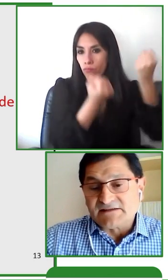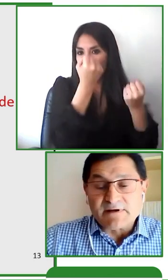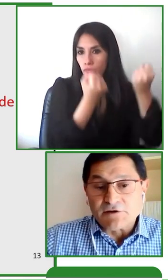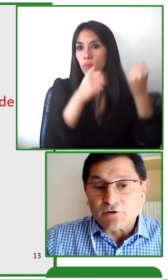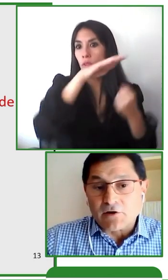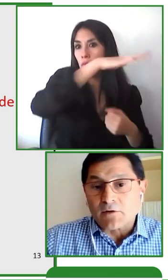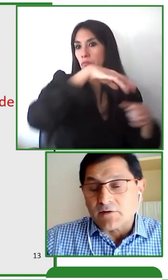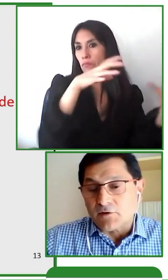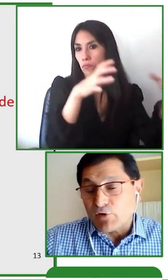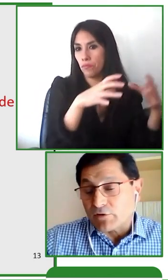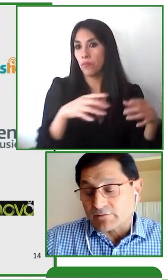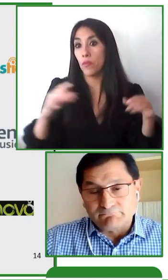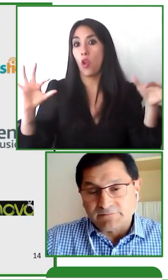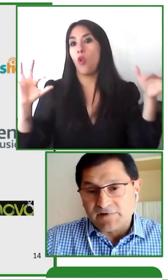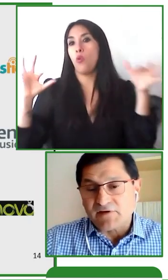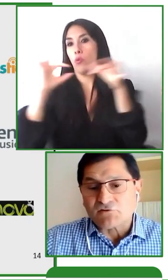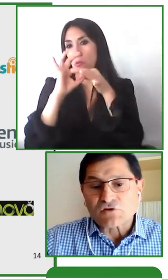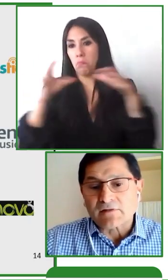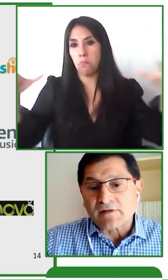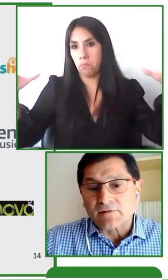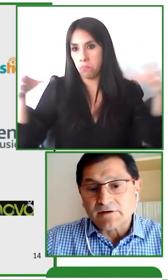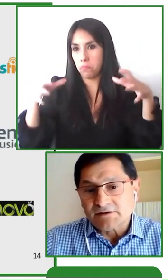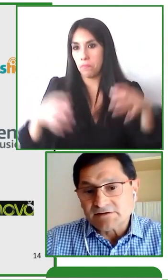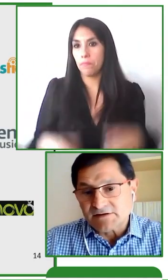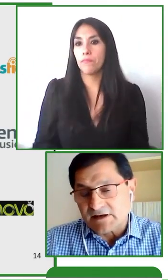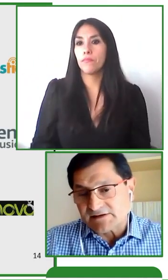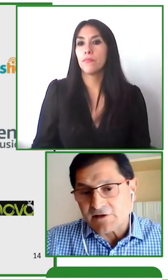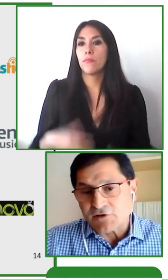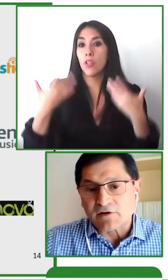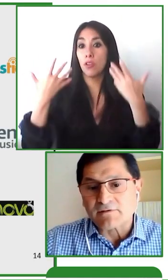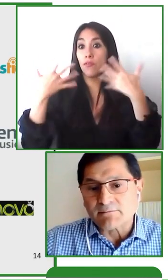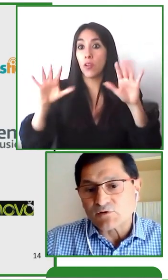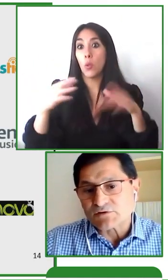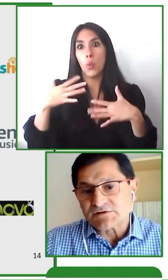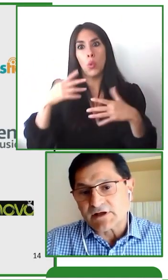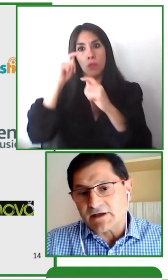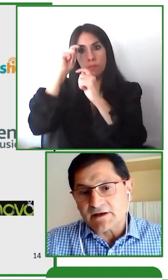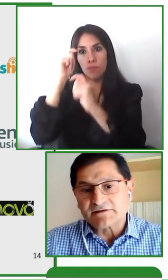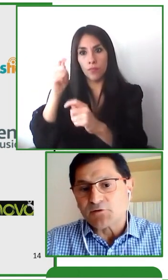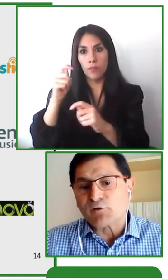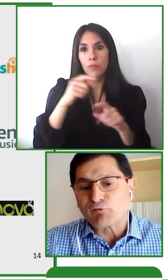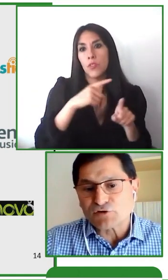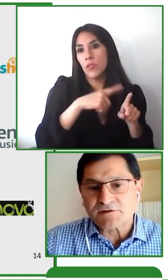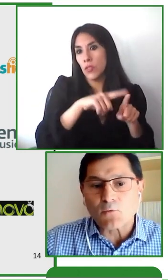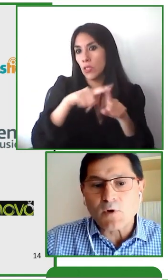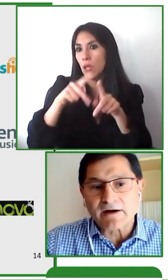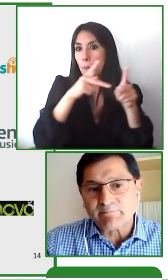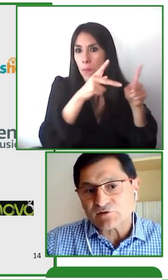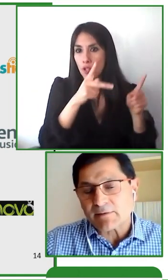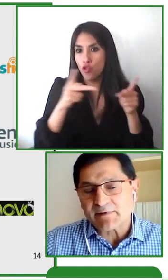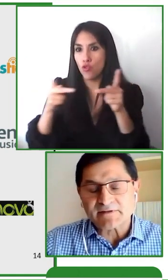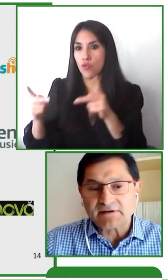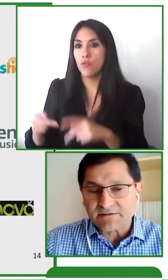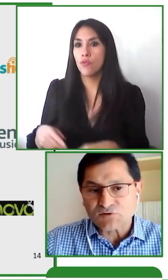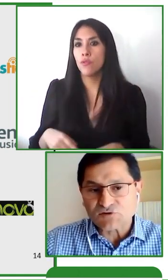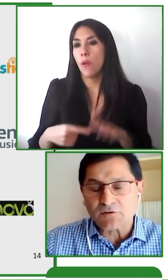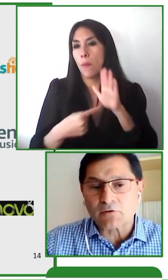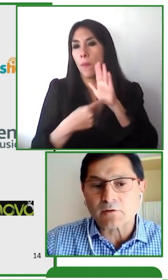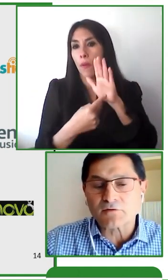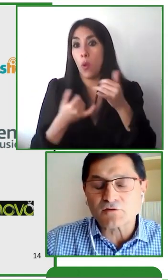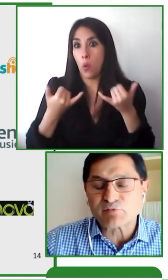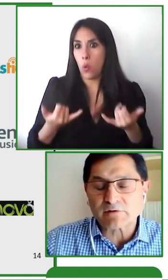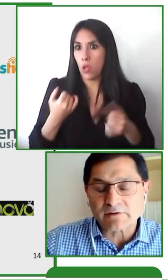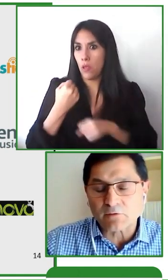El sistema ha sido reconocido por diferentes organizaciones. Este año recibimos el Zero Project Award, pero también hemos